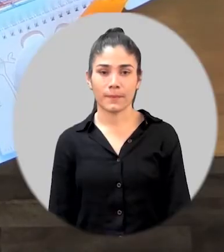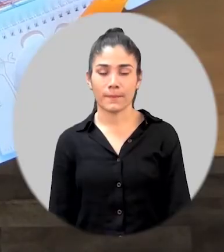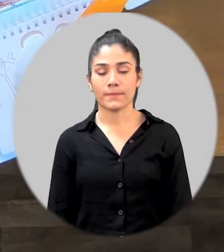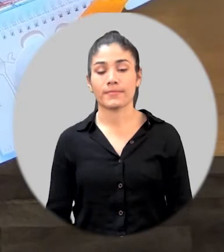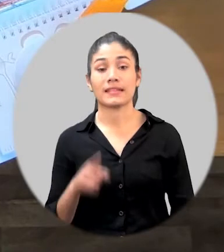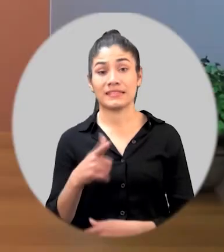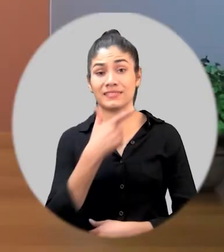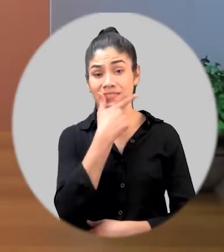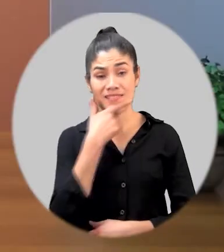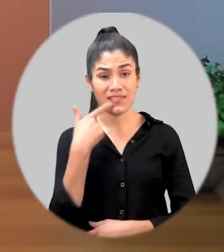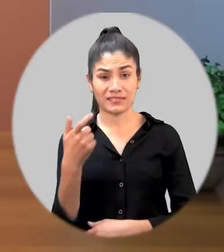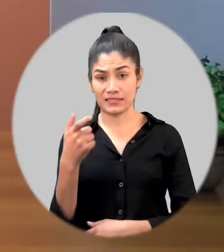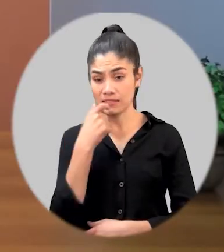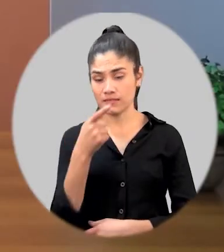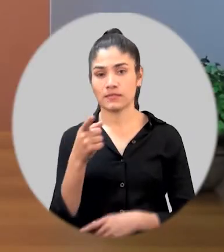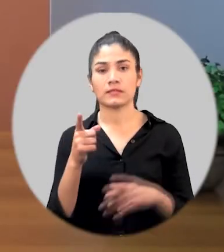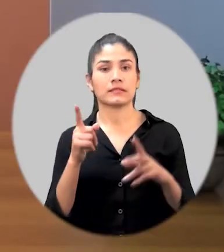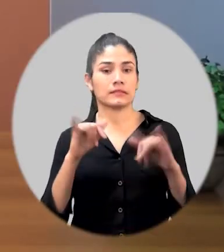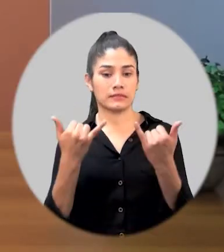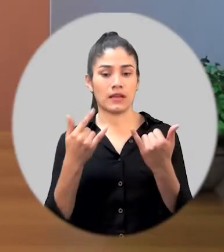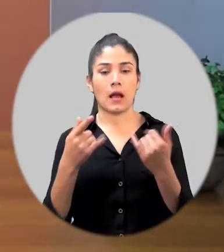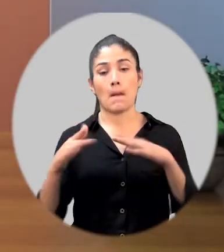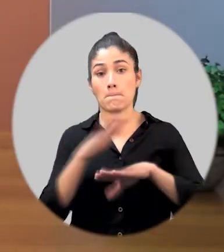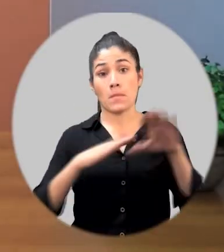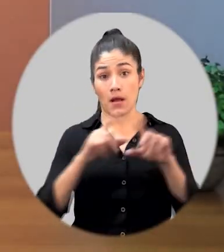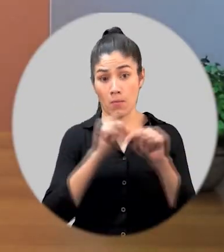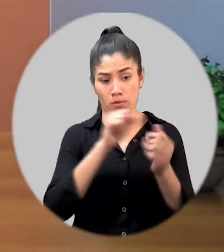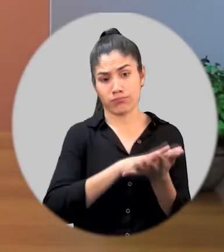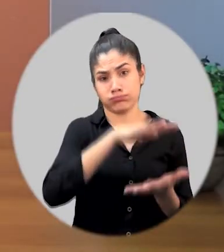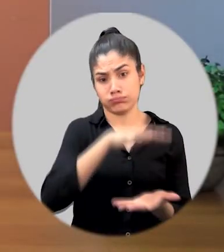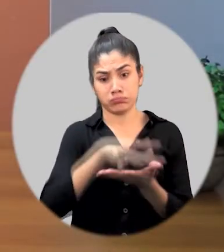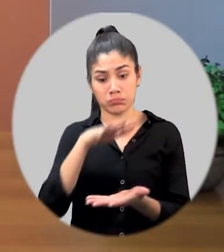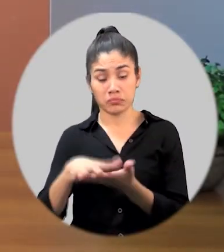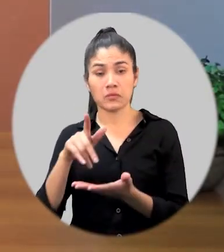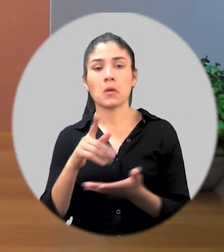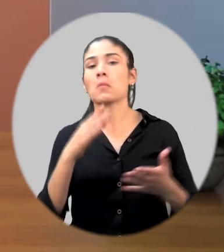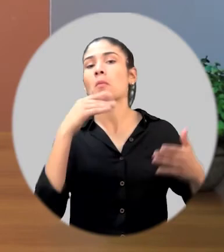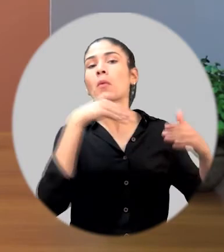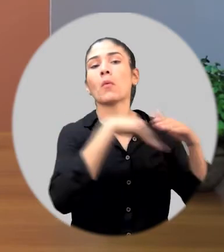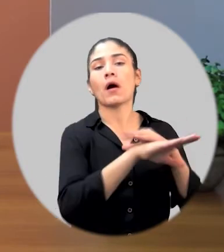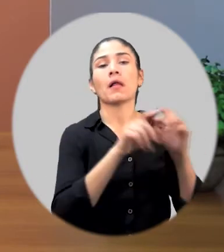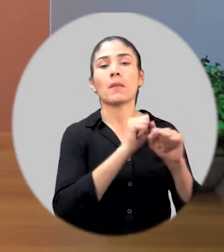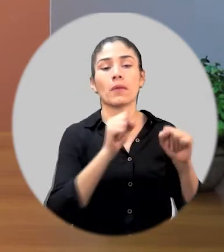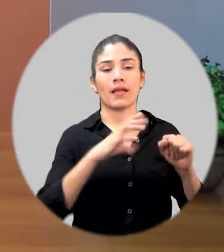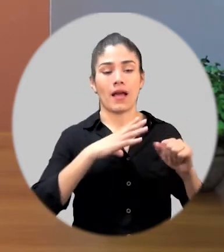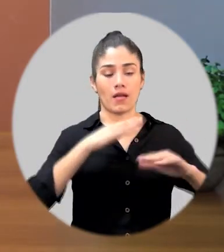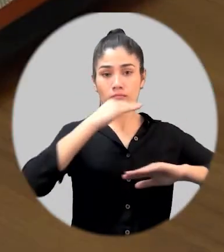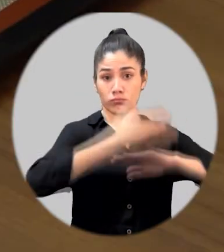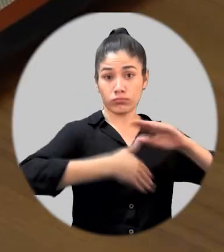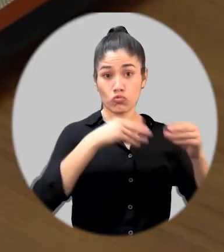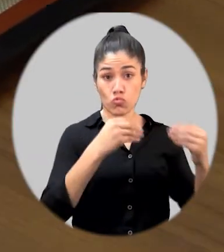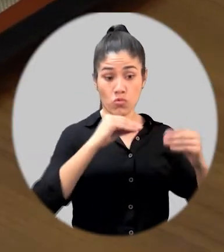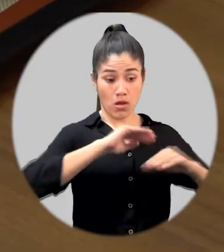Las cookies pueden tener ya todas hechas y congeladas, pueden guardar en papel film